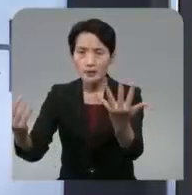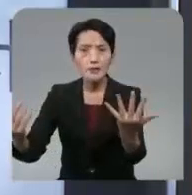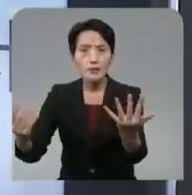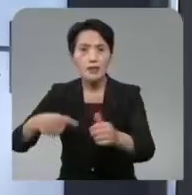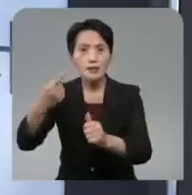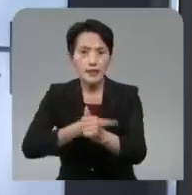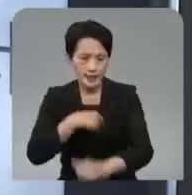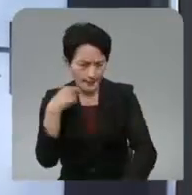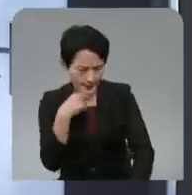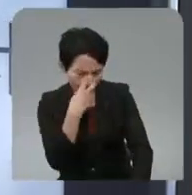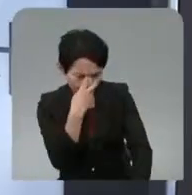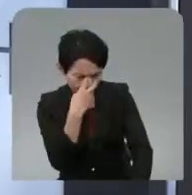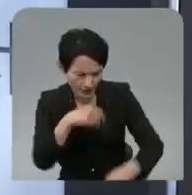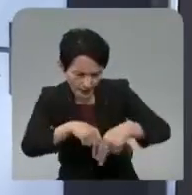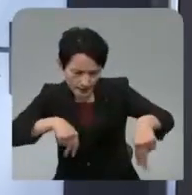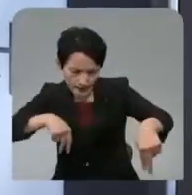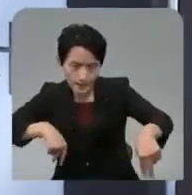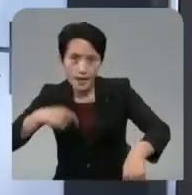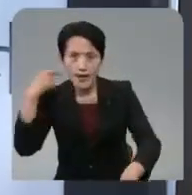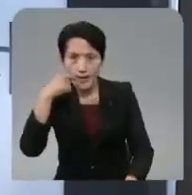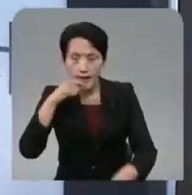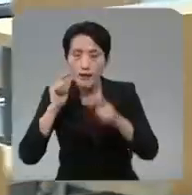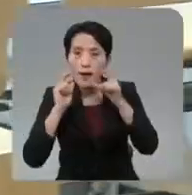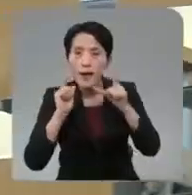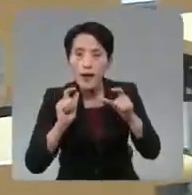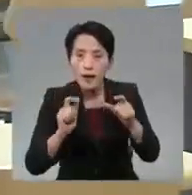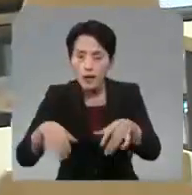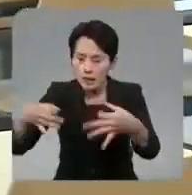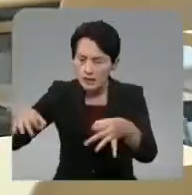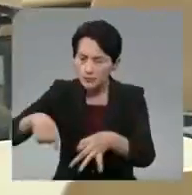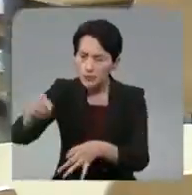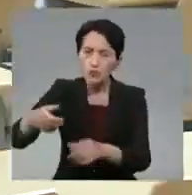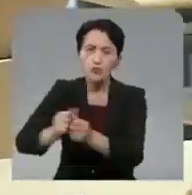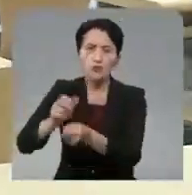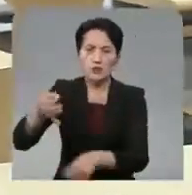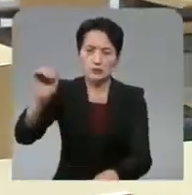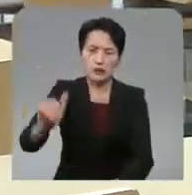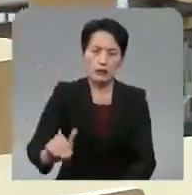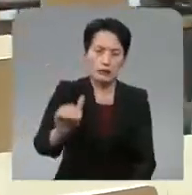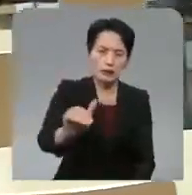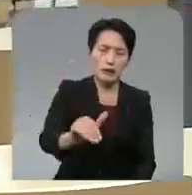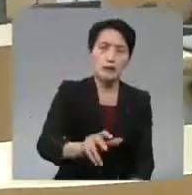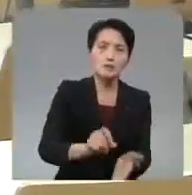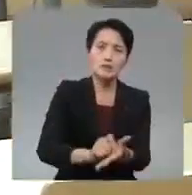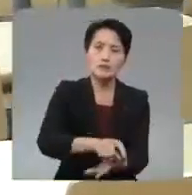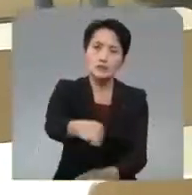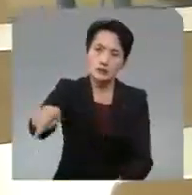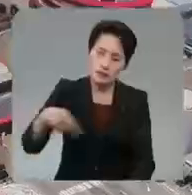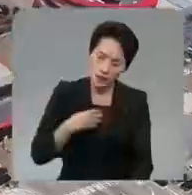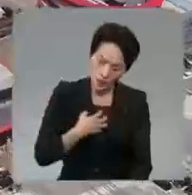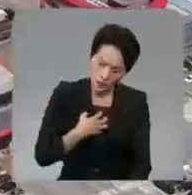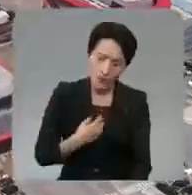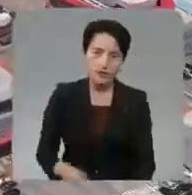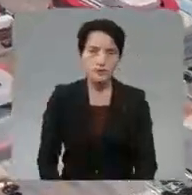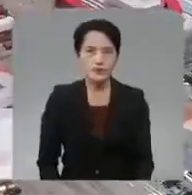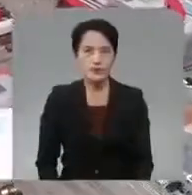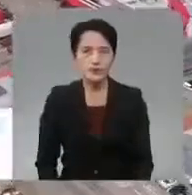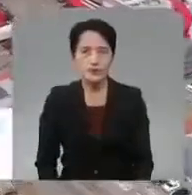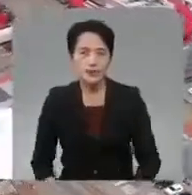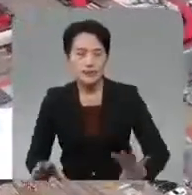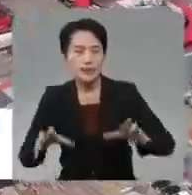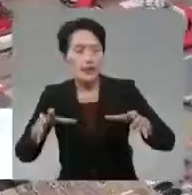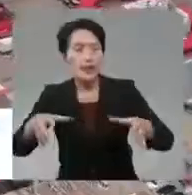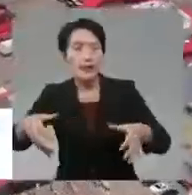persistente crisis de suministros a nivel global el descenso de la demanda exterior y la ralentización de la recuperación del sector